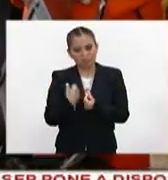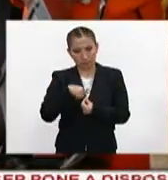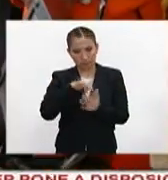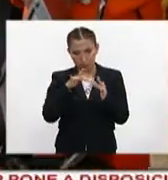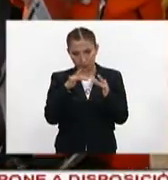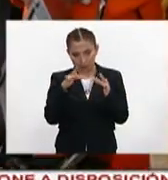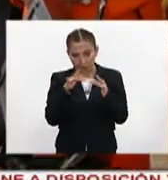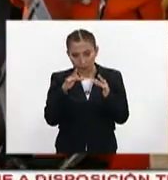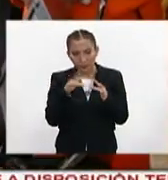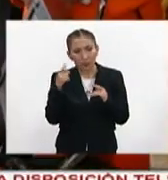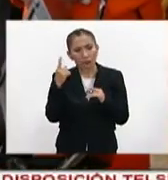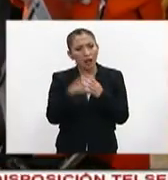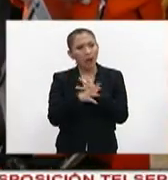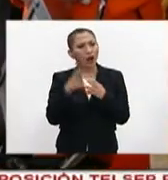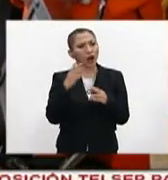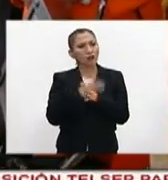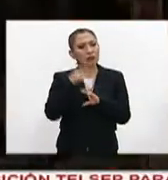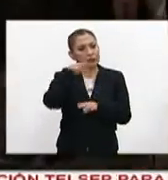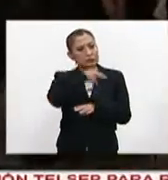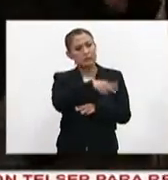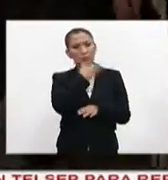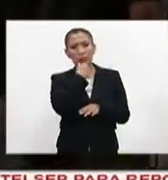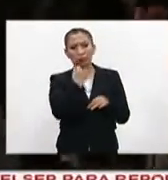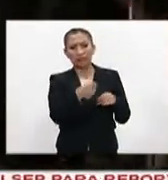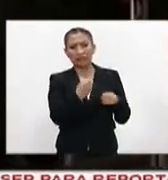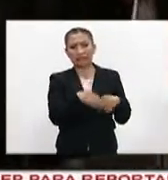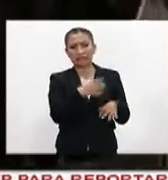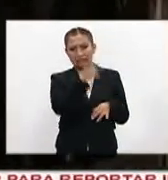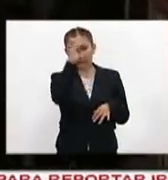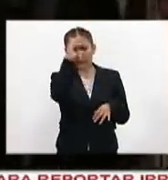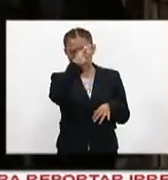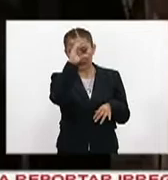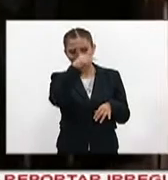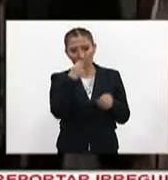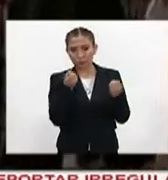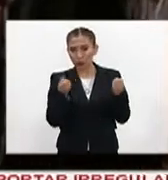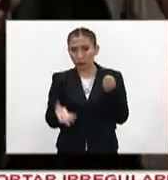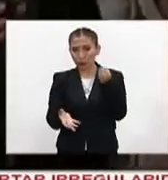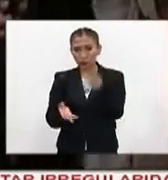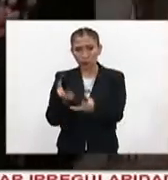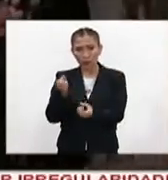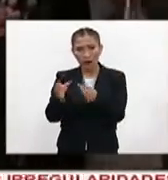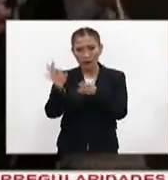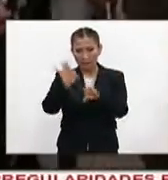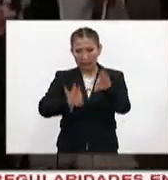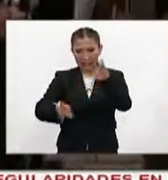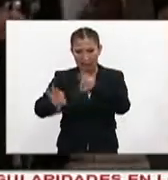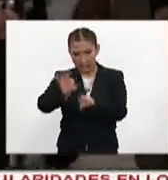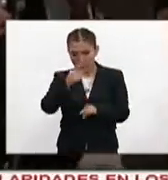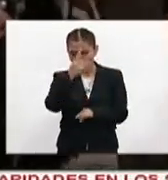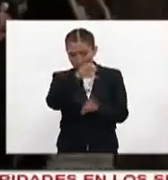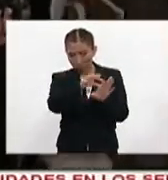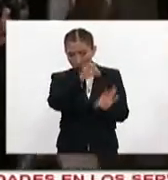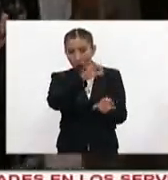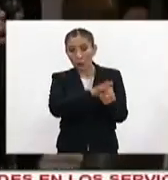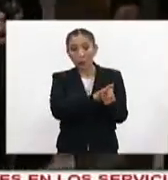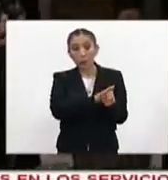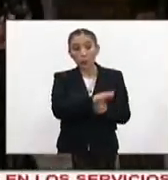y sobre todo algo que se le destaca a Stephen Hawking, además de todas sus contribuciones a la física,